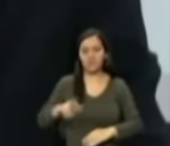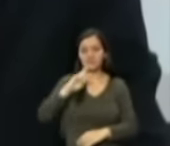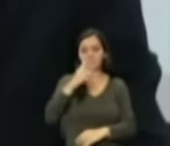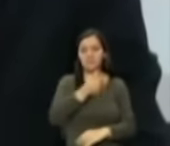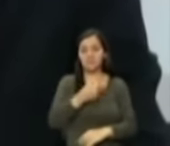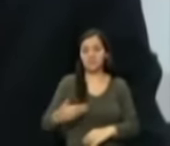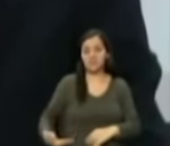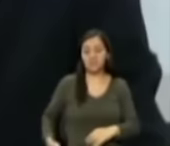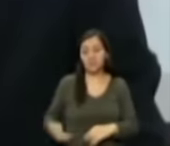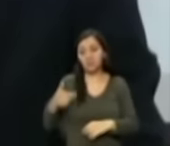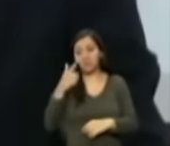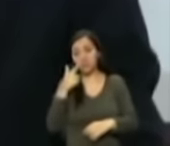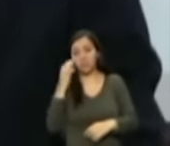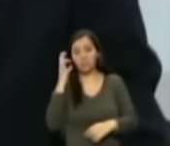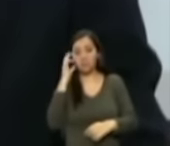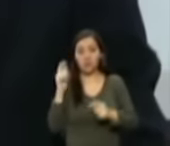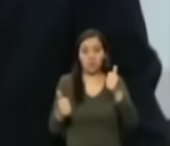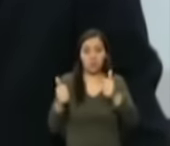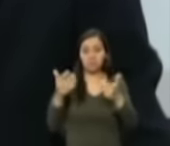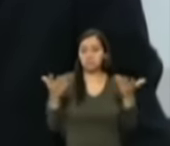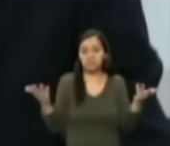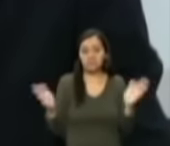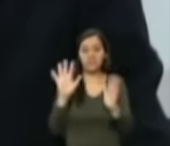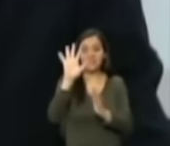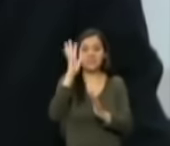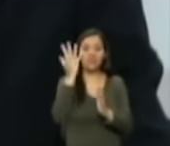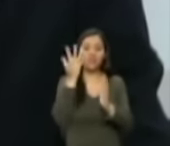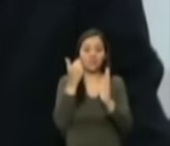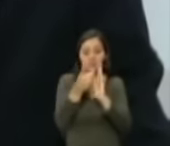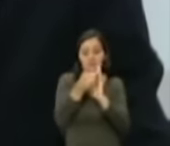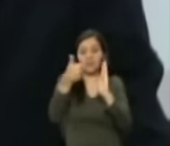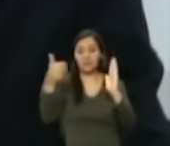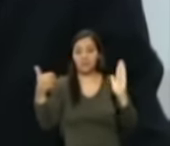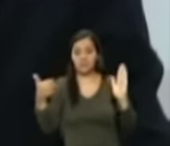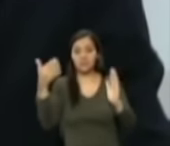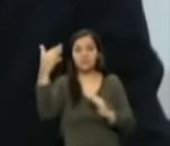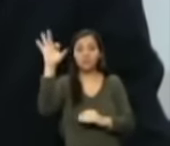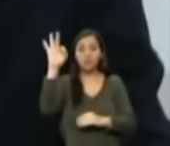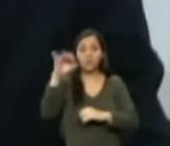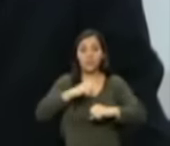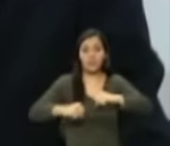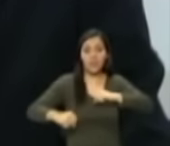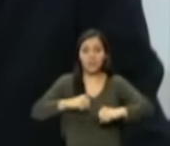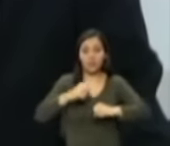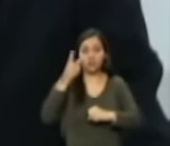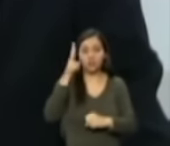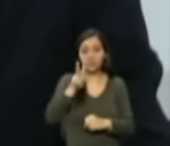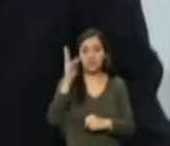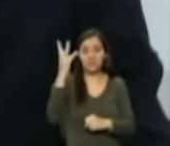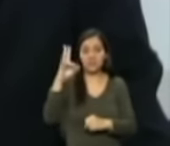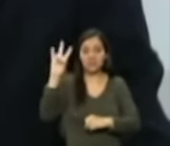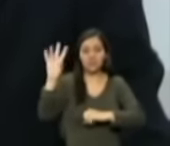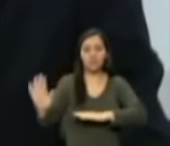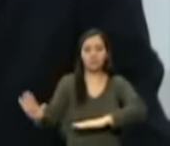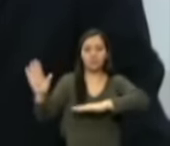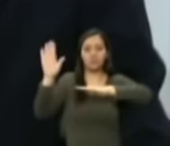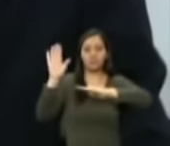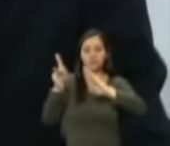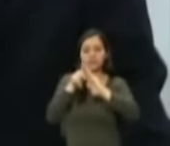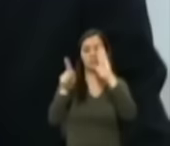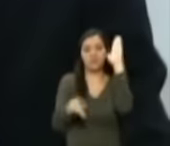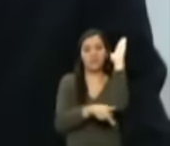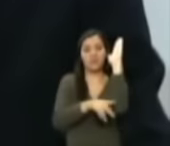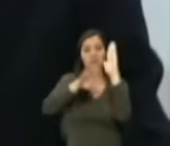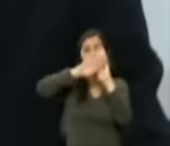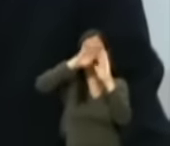vicepresidente, vicepresidenta. 5 días antes de esa fecha, el 19 de mayo del 2017, se posesionarán los parlamentarios andinos